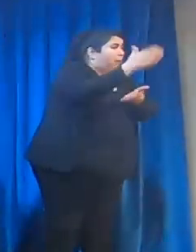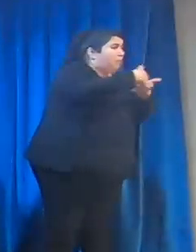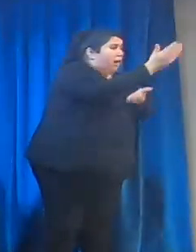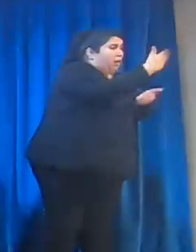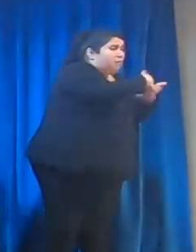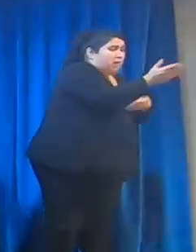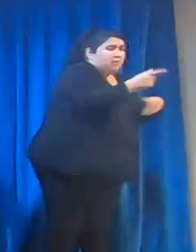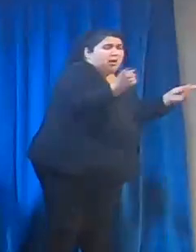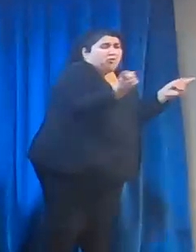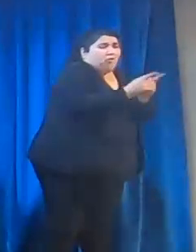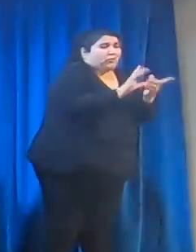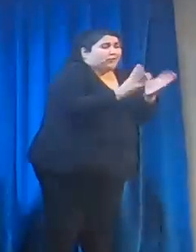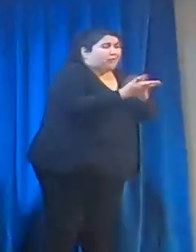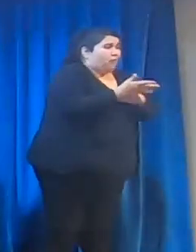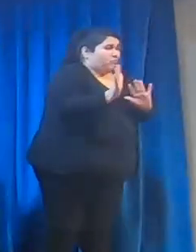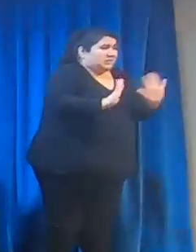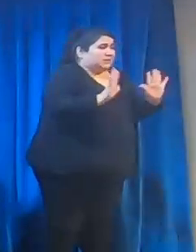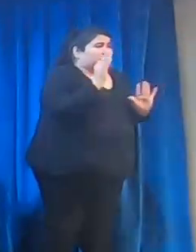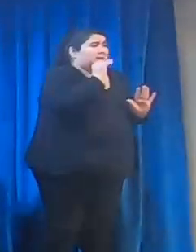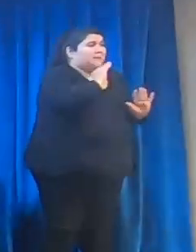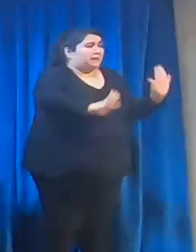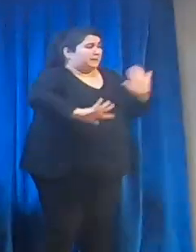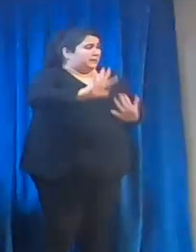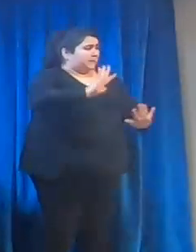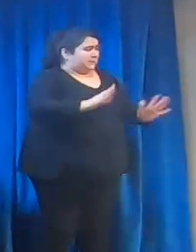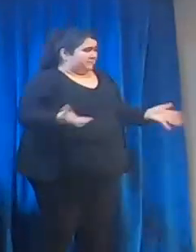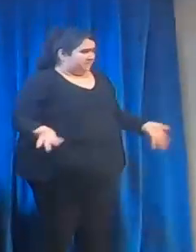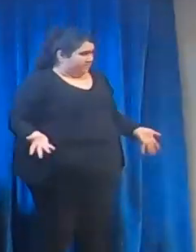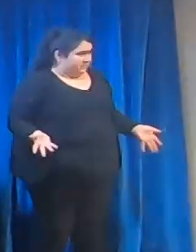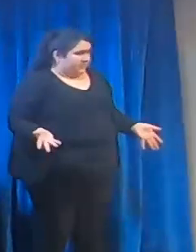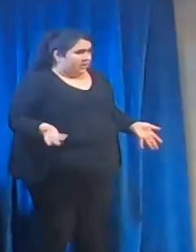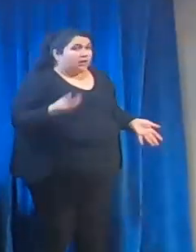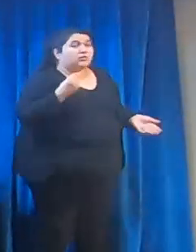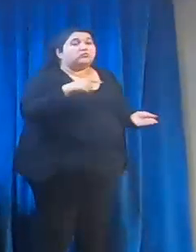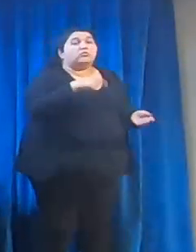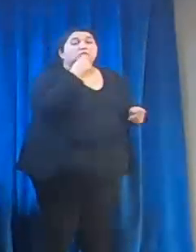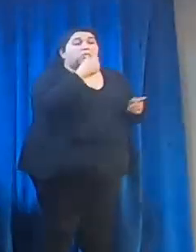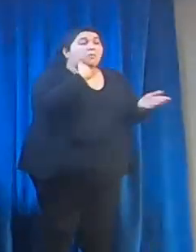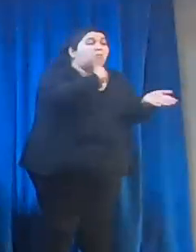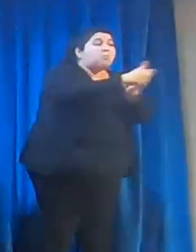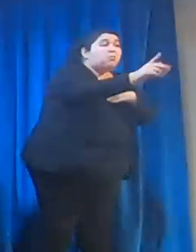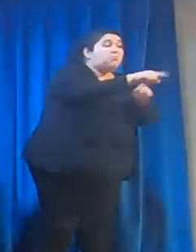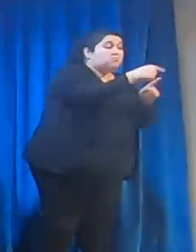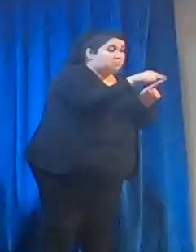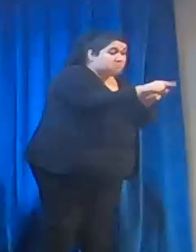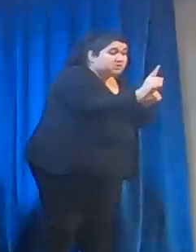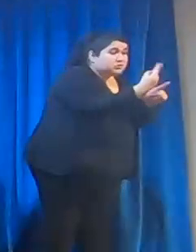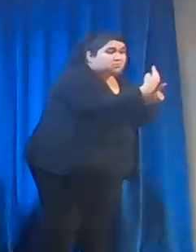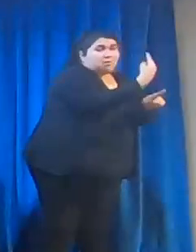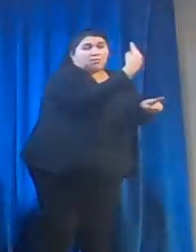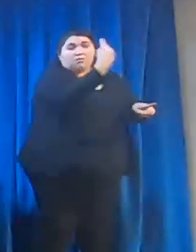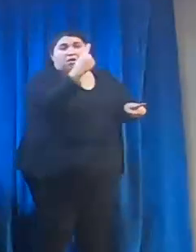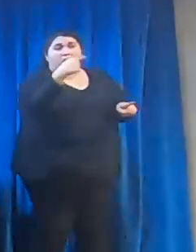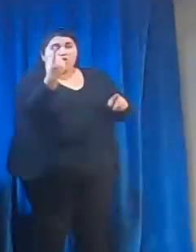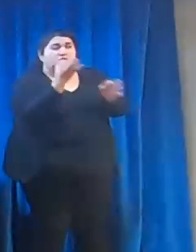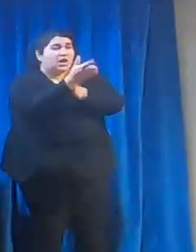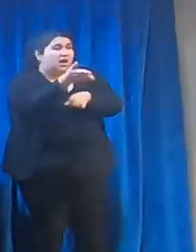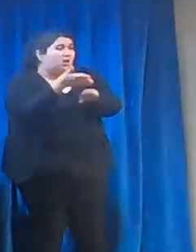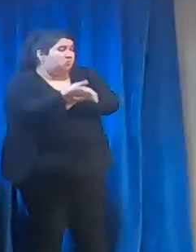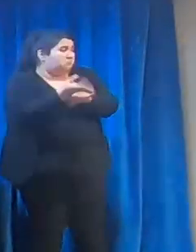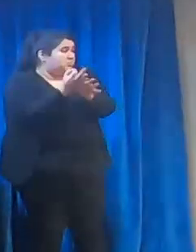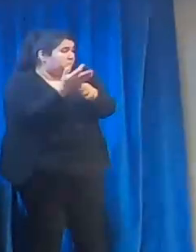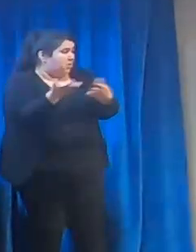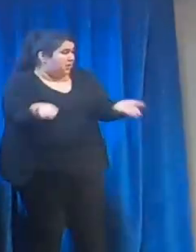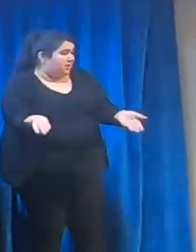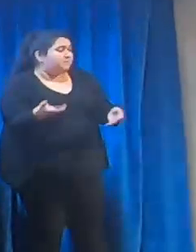es cambiar figuritas de lugar. Entonces yo expulso, pero recibo al expulsado de otra parte. Y para que no les queden dudas de lo que